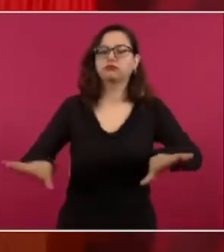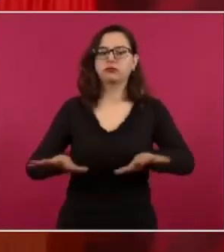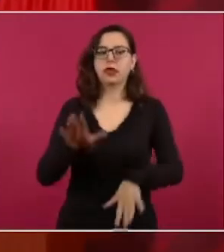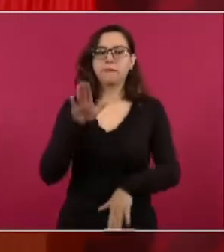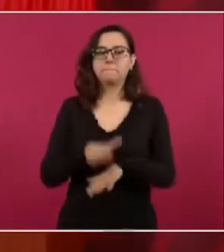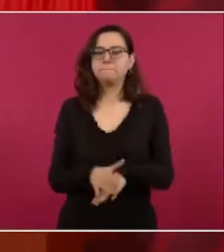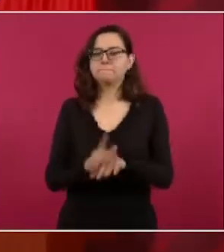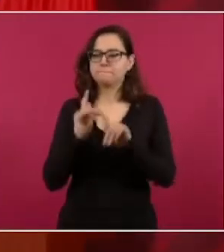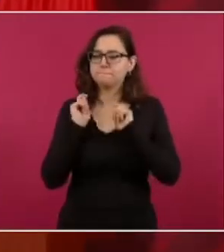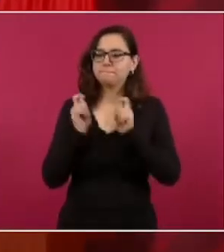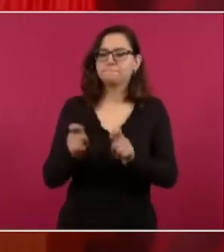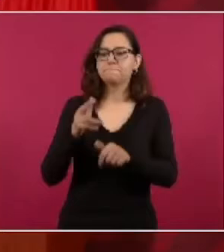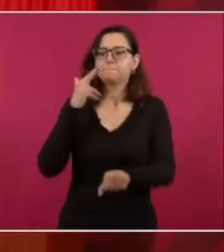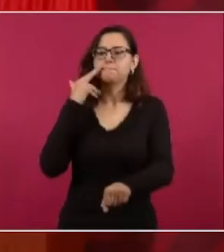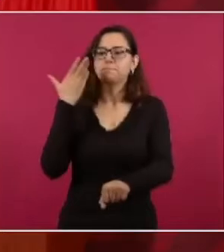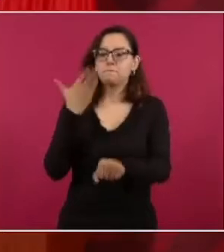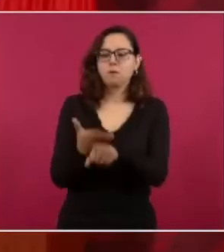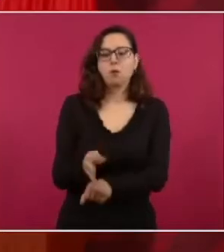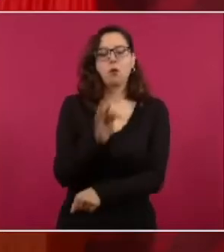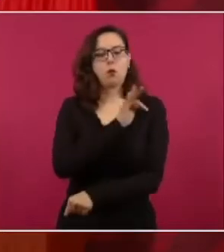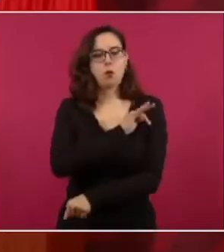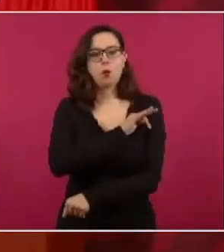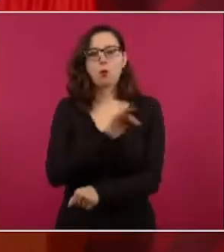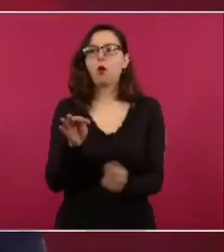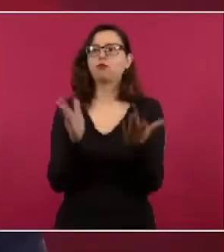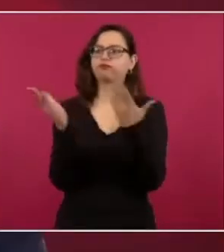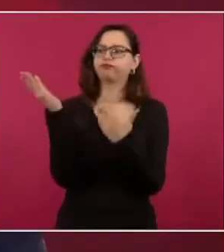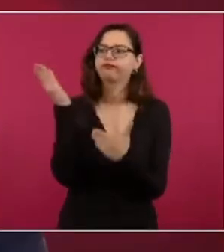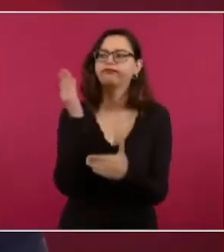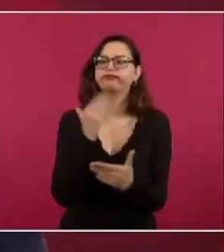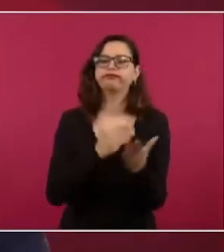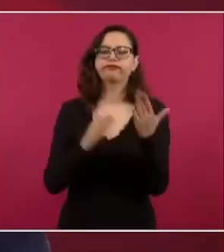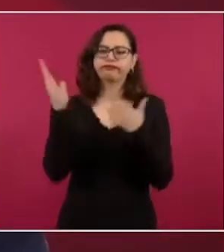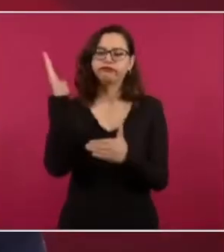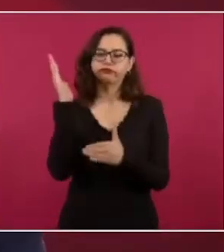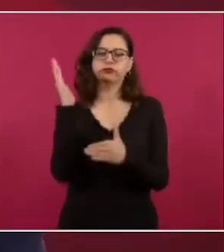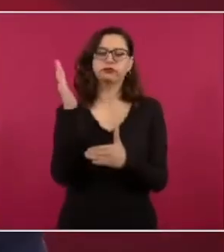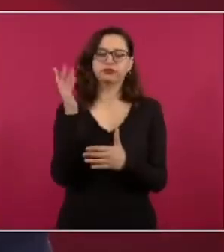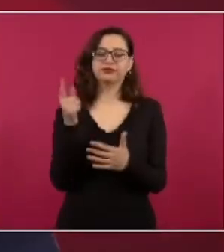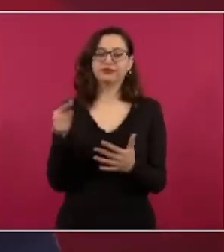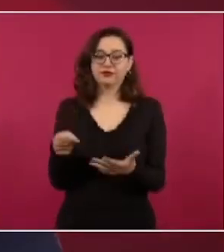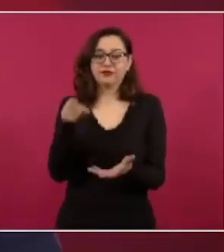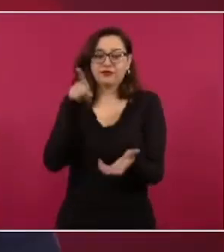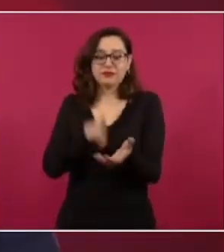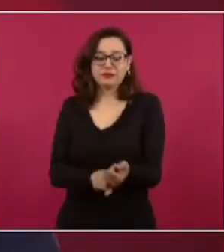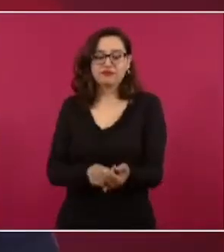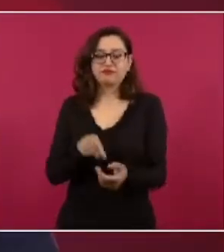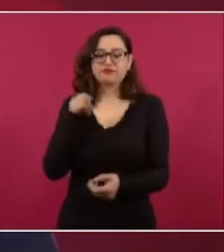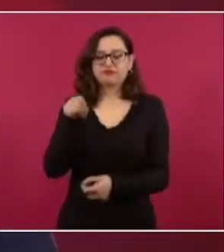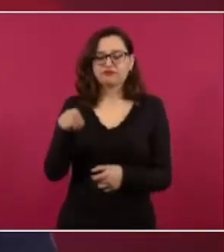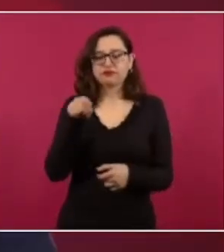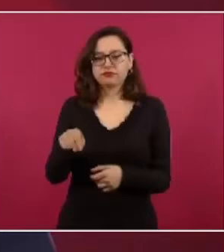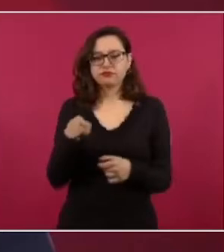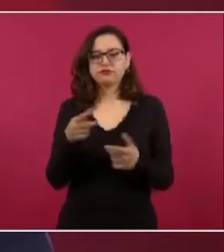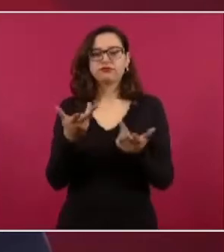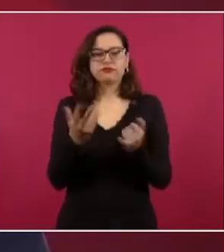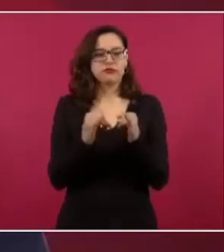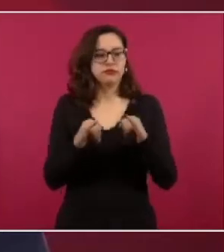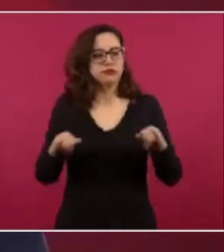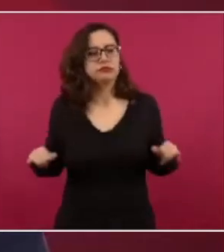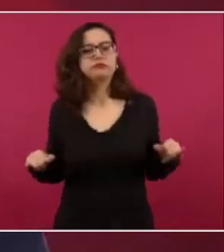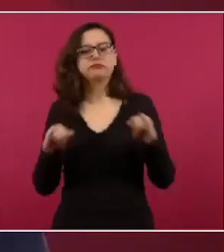para levantar el sistema de salud, un organismo, una institución